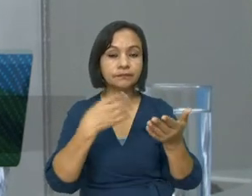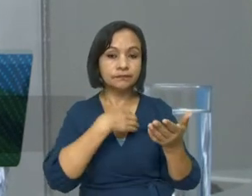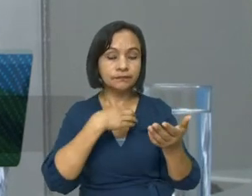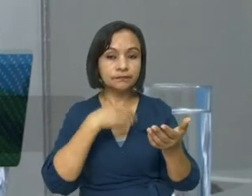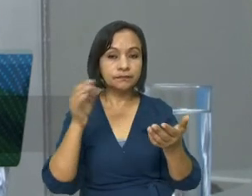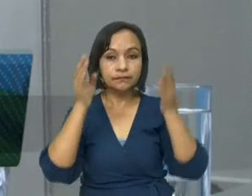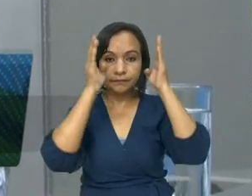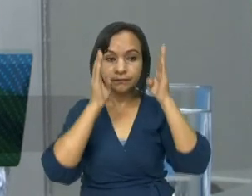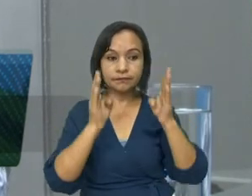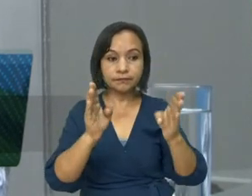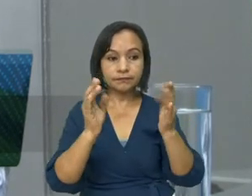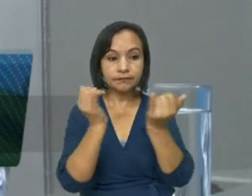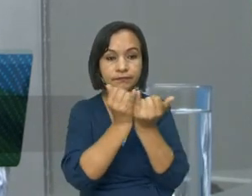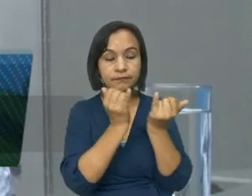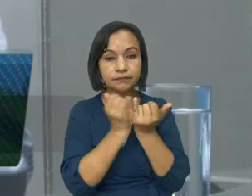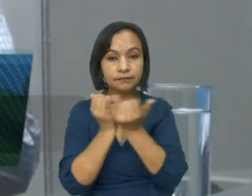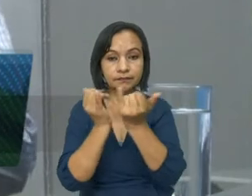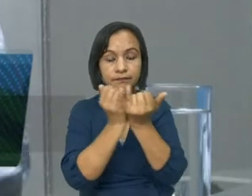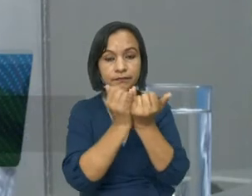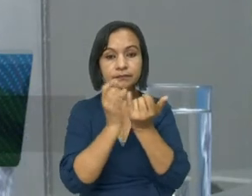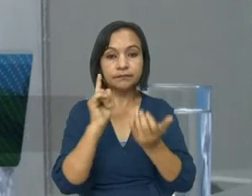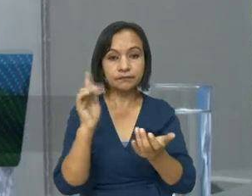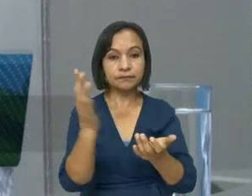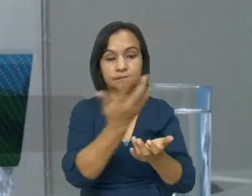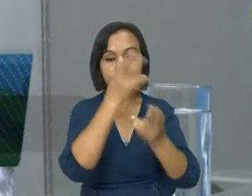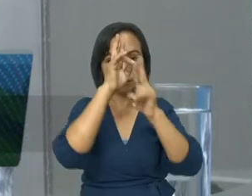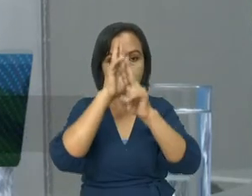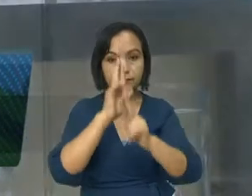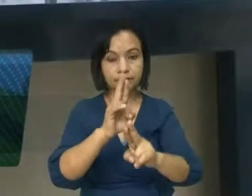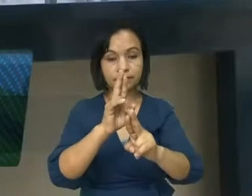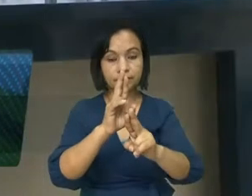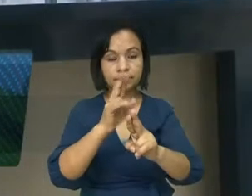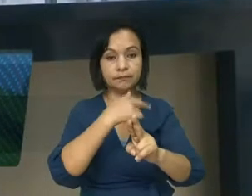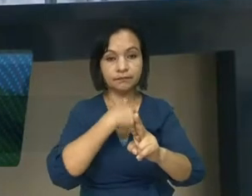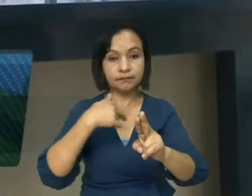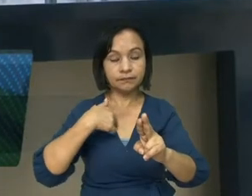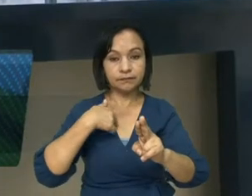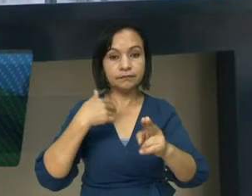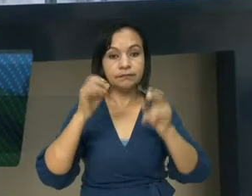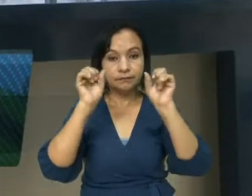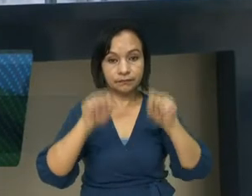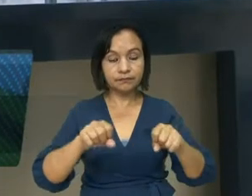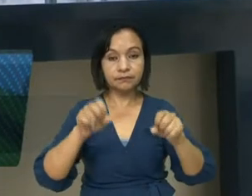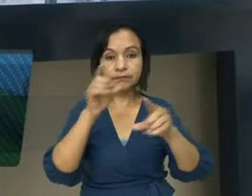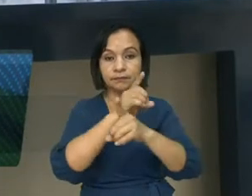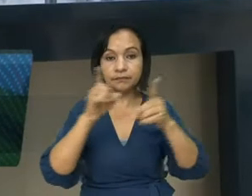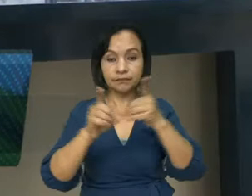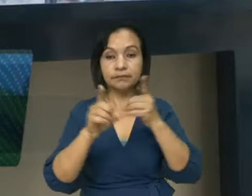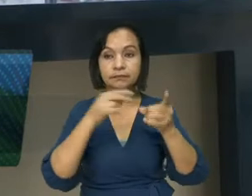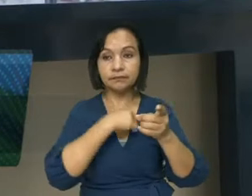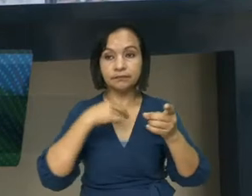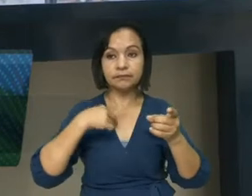de servicio que demandan las comunidades, que nosotros respetuosamente, tomando en cuenta la autonomía, pues debemos de tomar en